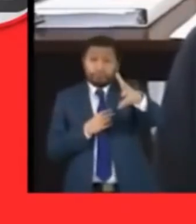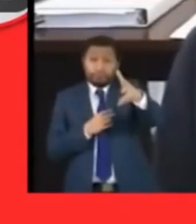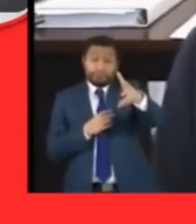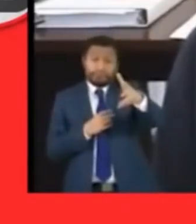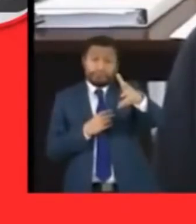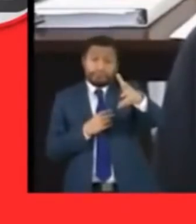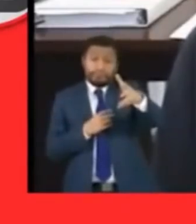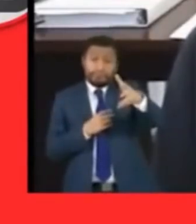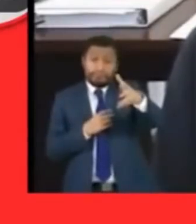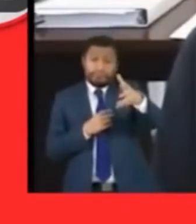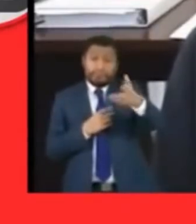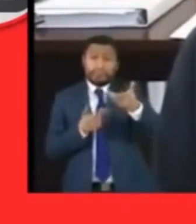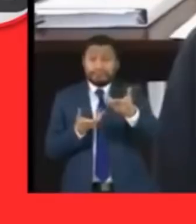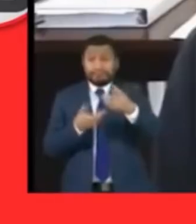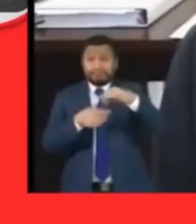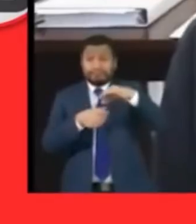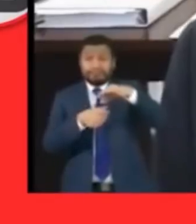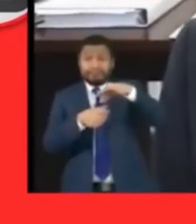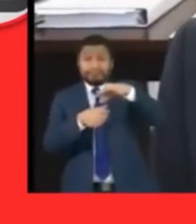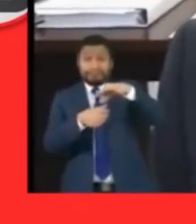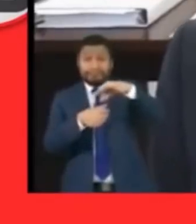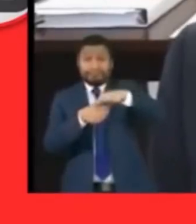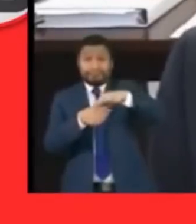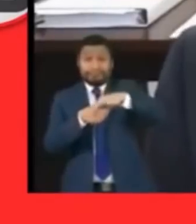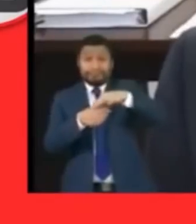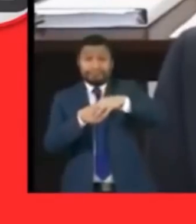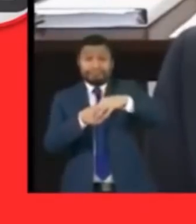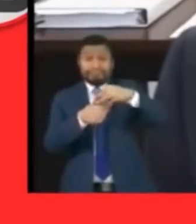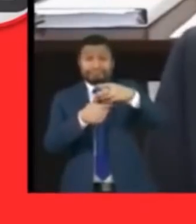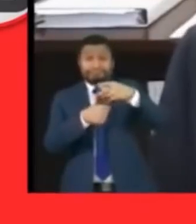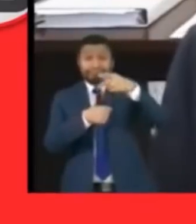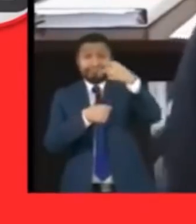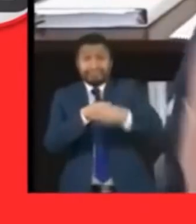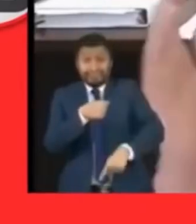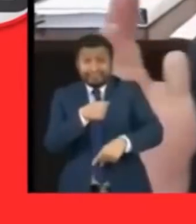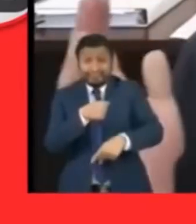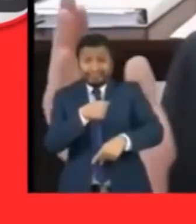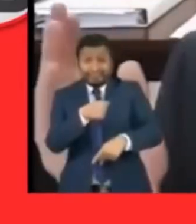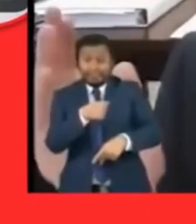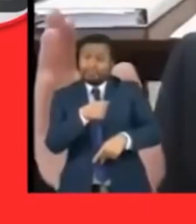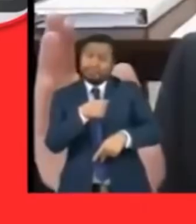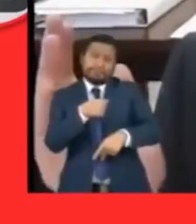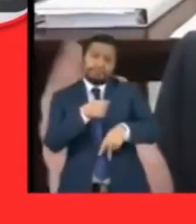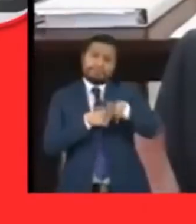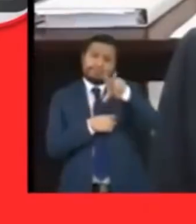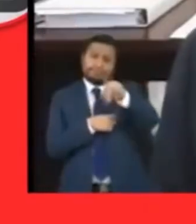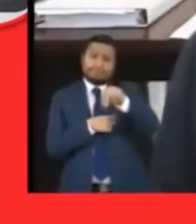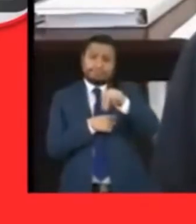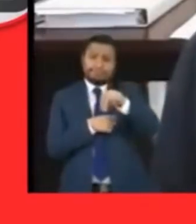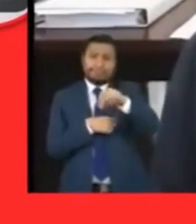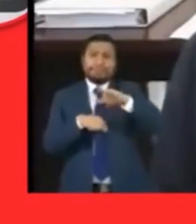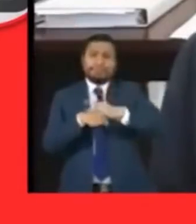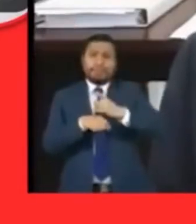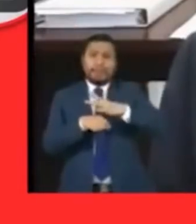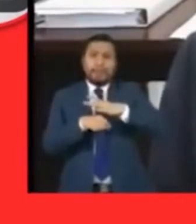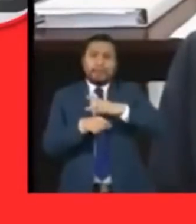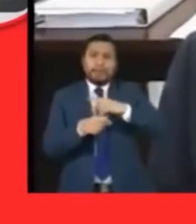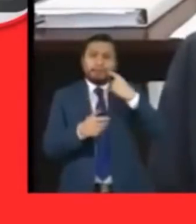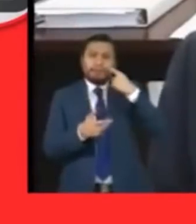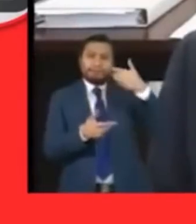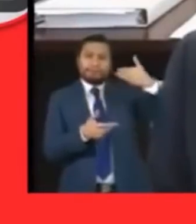en riesgo las elecciones, reiterando esta decisión que a todas luces nos ha generado un